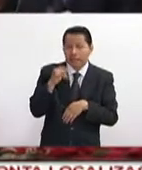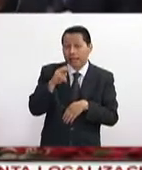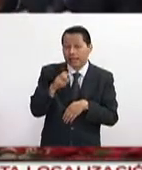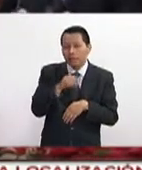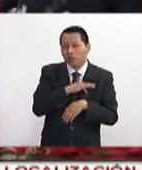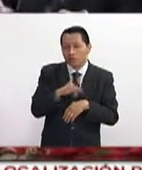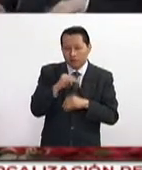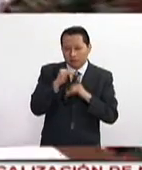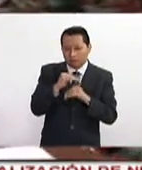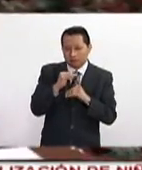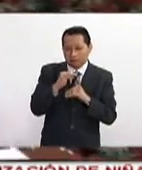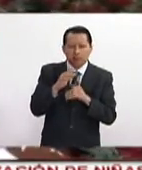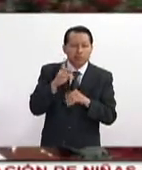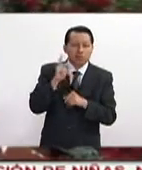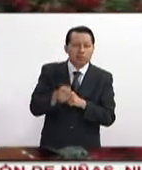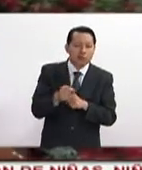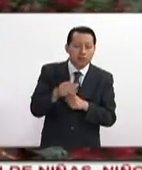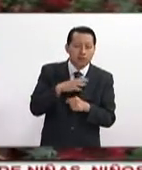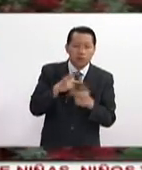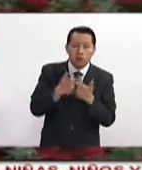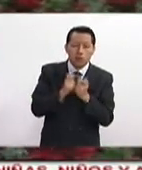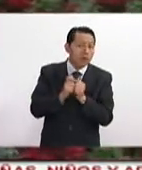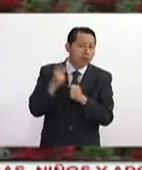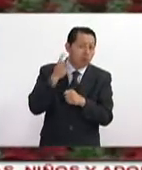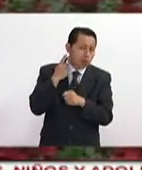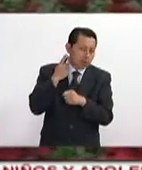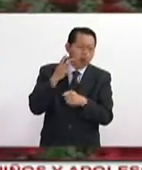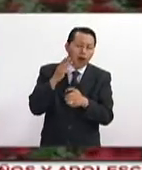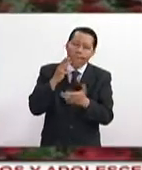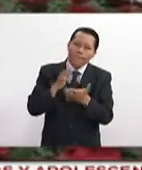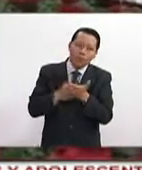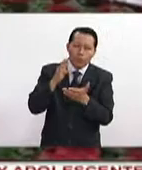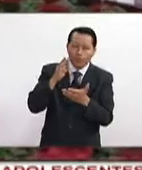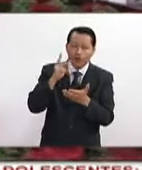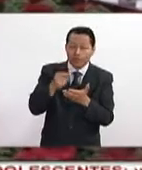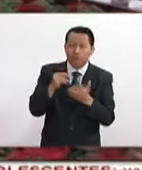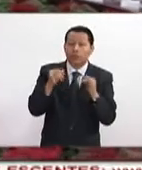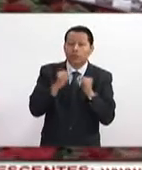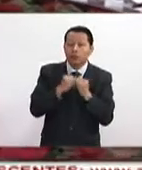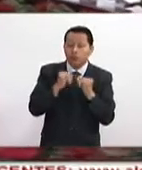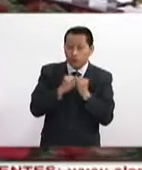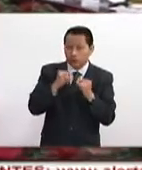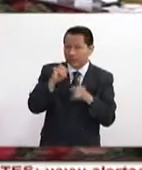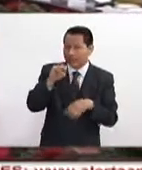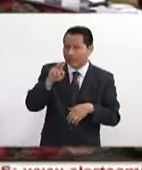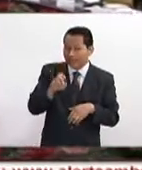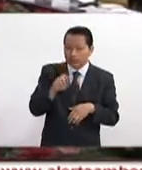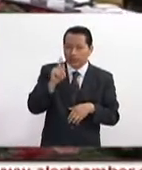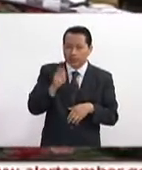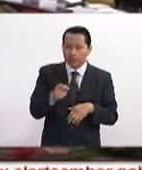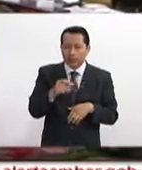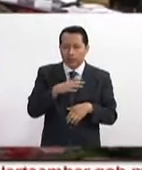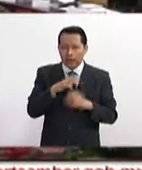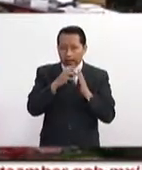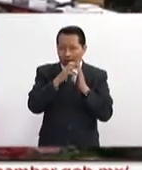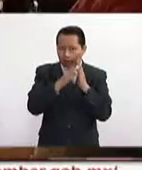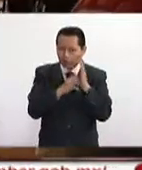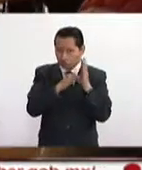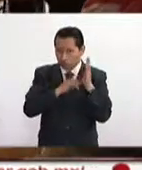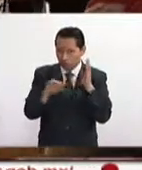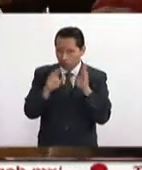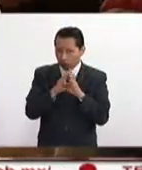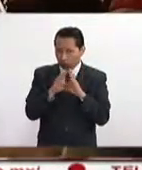reajustar las sanciones que se impondrán a los partidos políticos. El Instituto Electoral informó que con estos ajustes se estima que